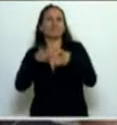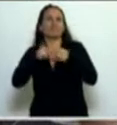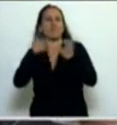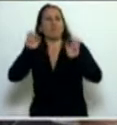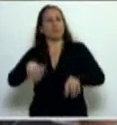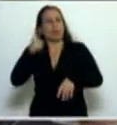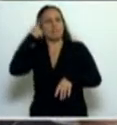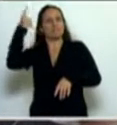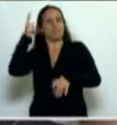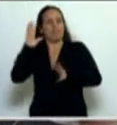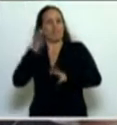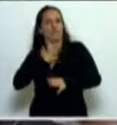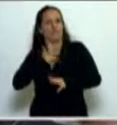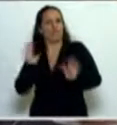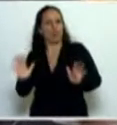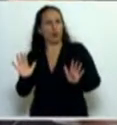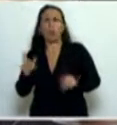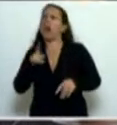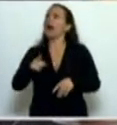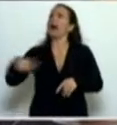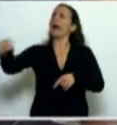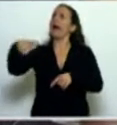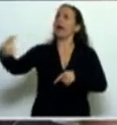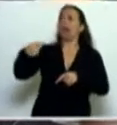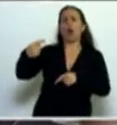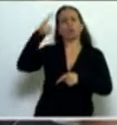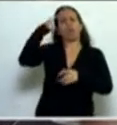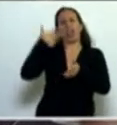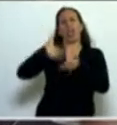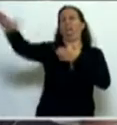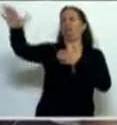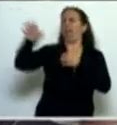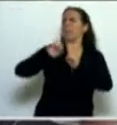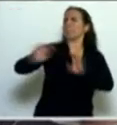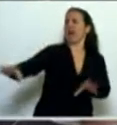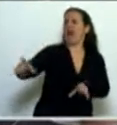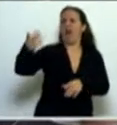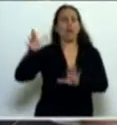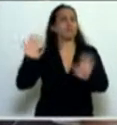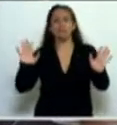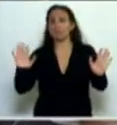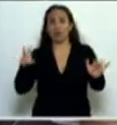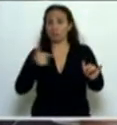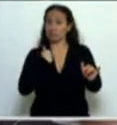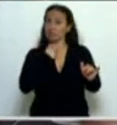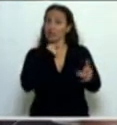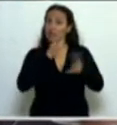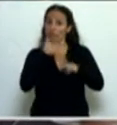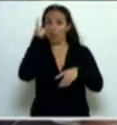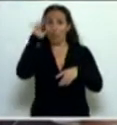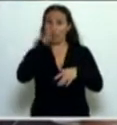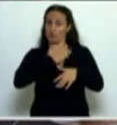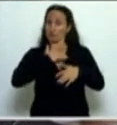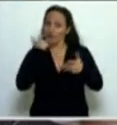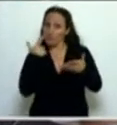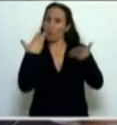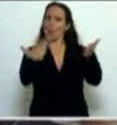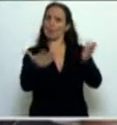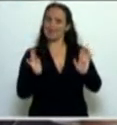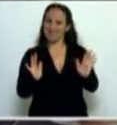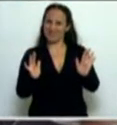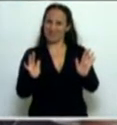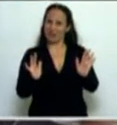sectores. Nosotros defendemos la propiedad nacional, la propiedad del Estado de estas acciones. ¿Por qué? Porque forma